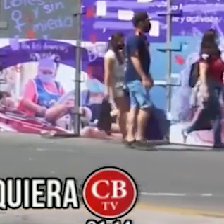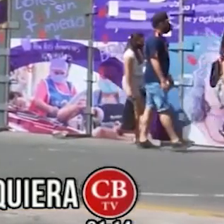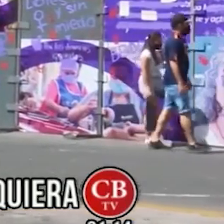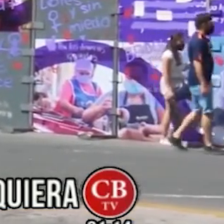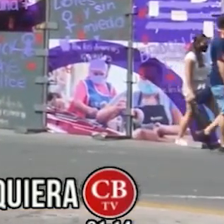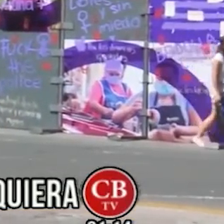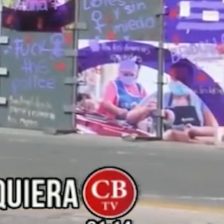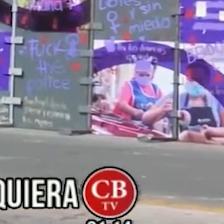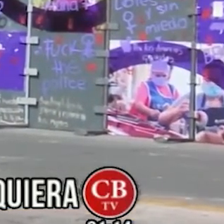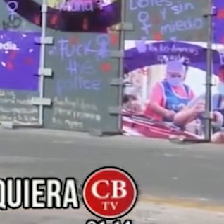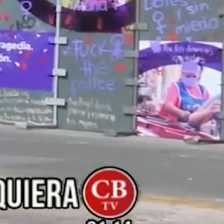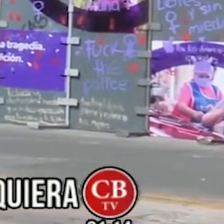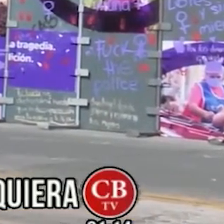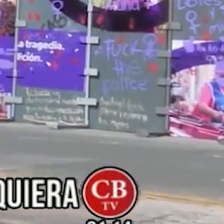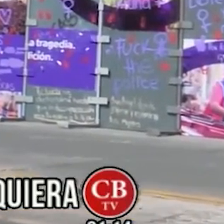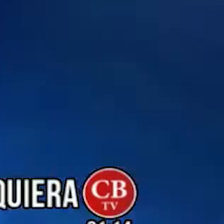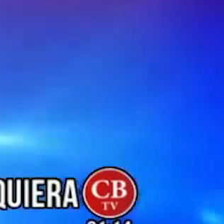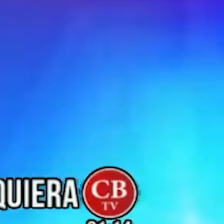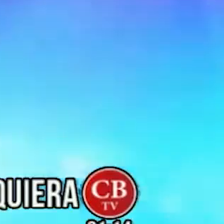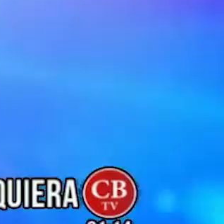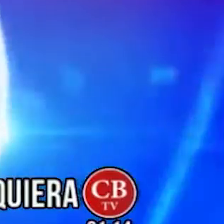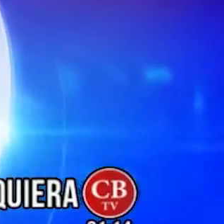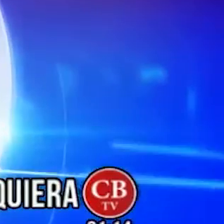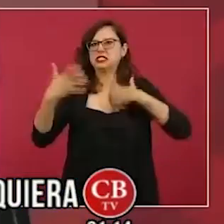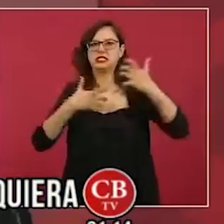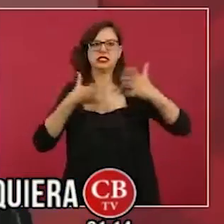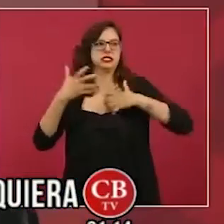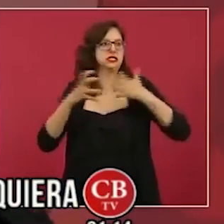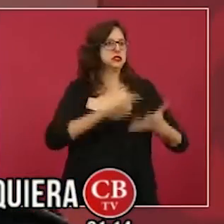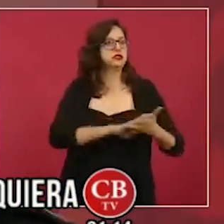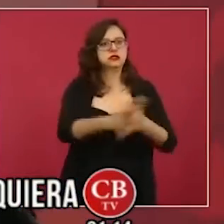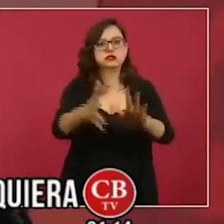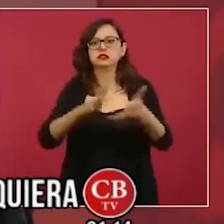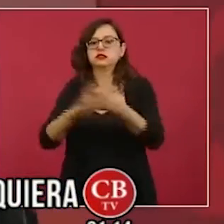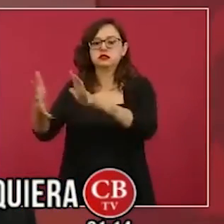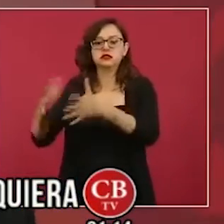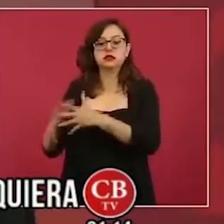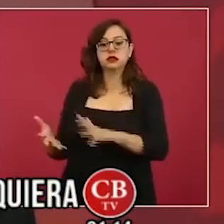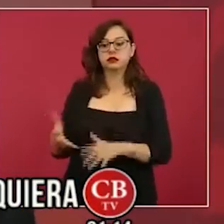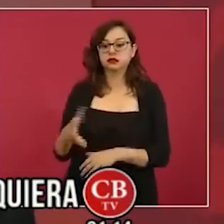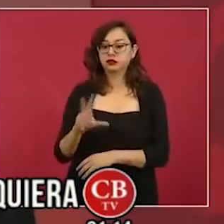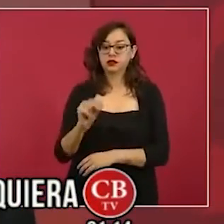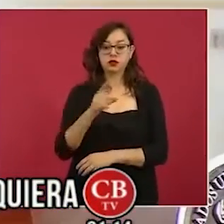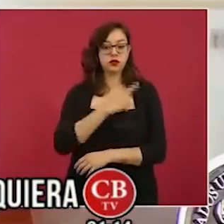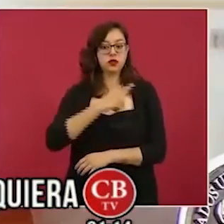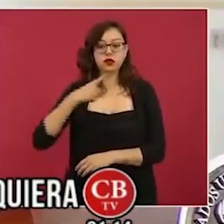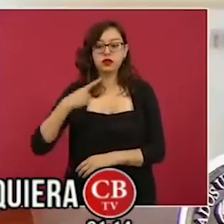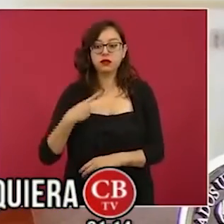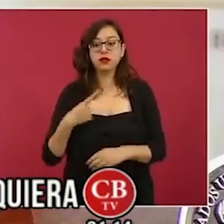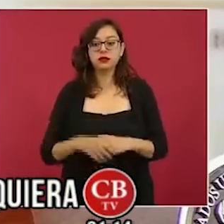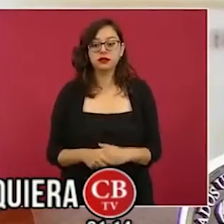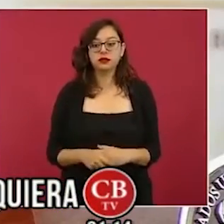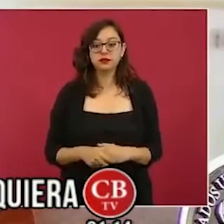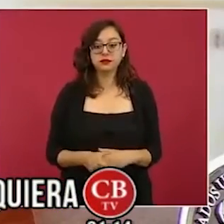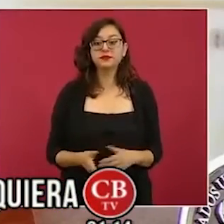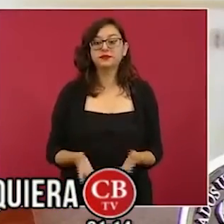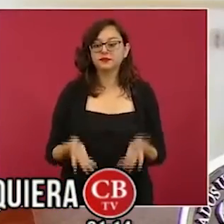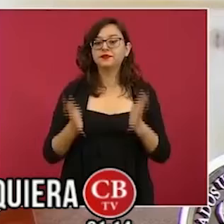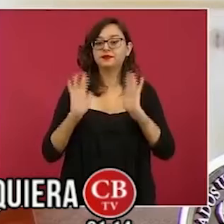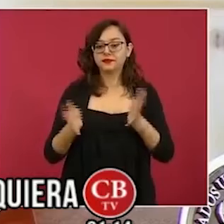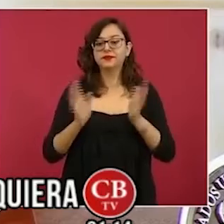con el feminismo ni con defender a las mujeres. Porque tenemos información de que se están